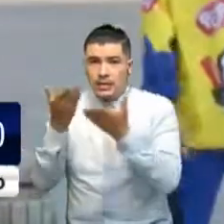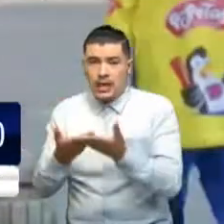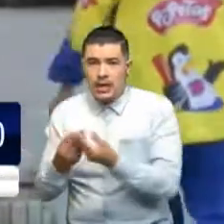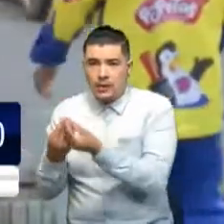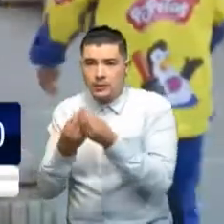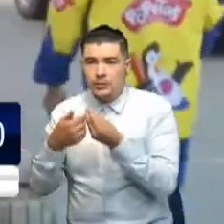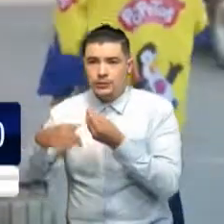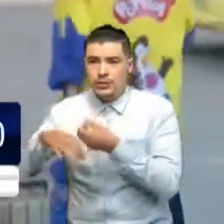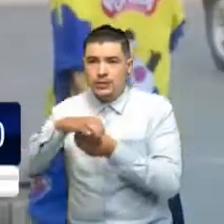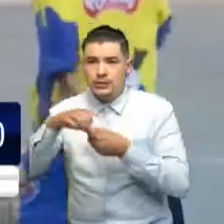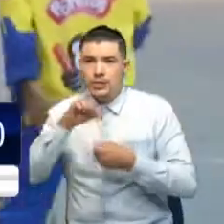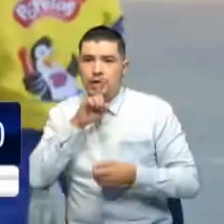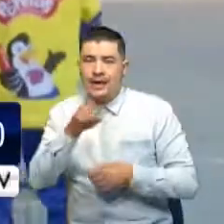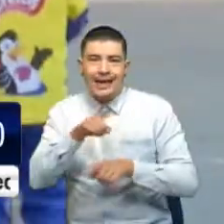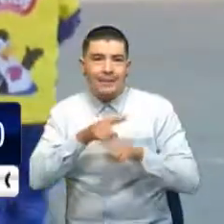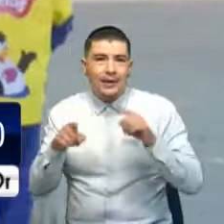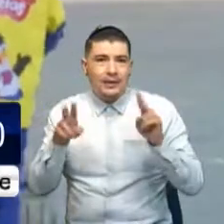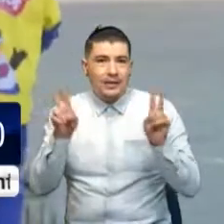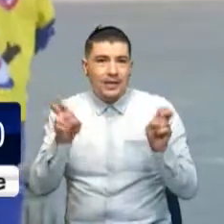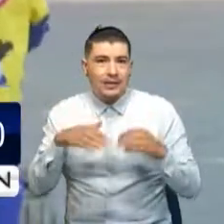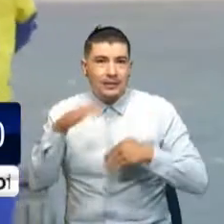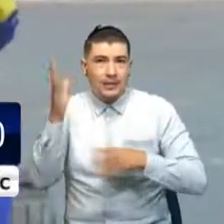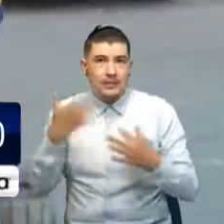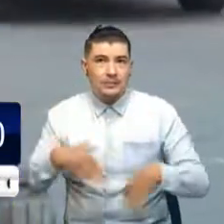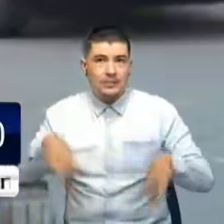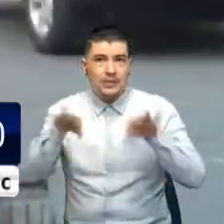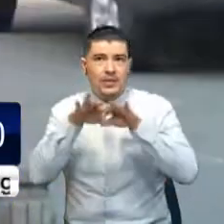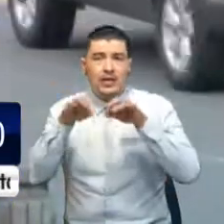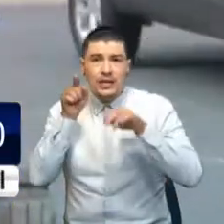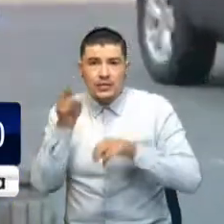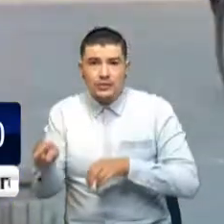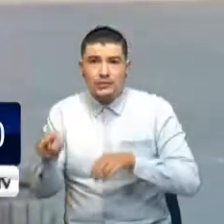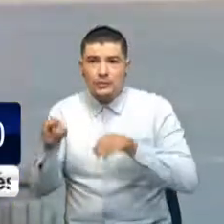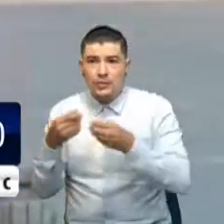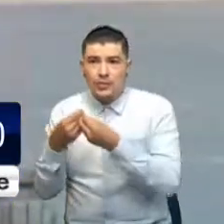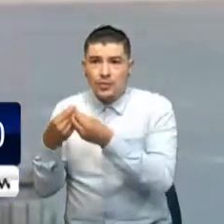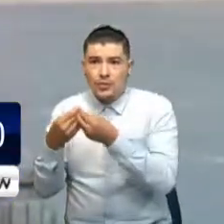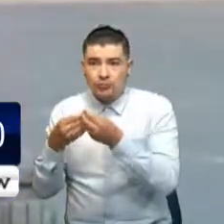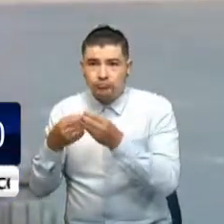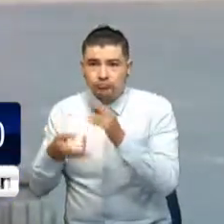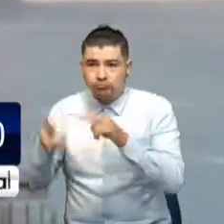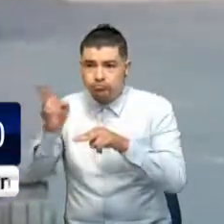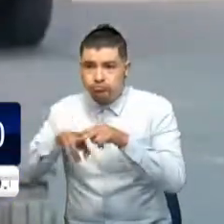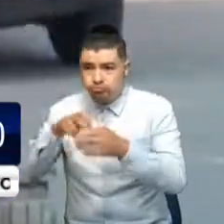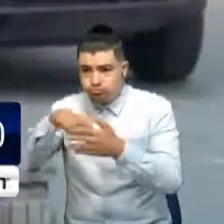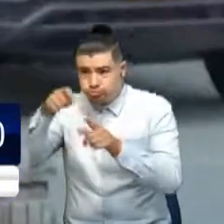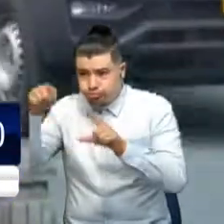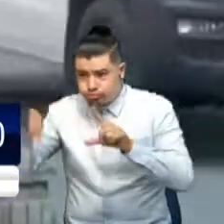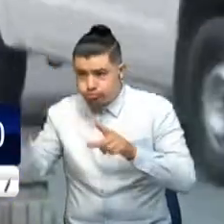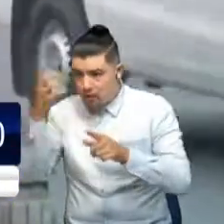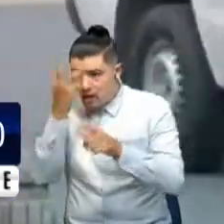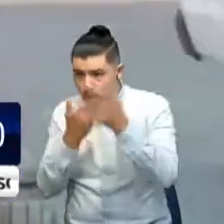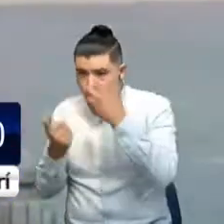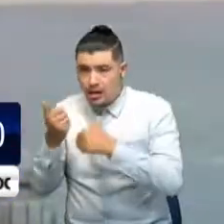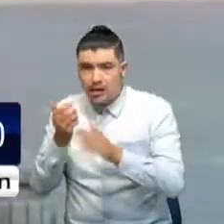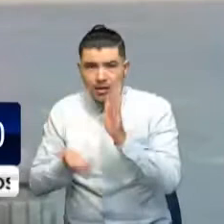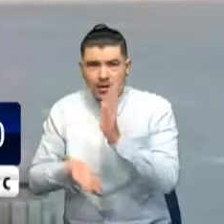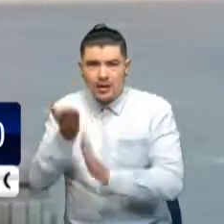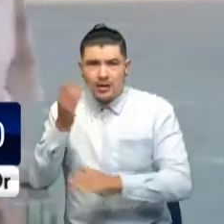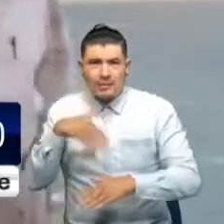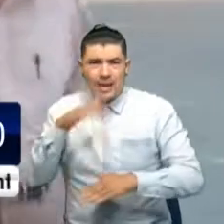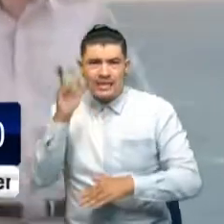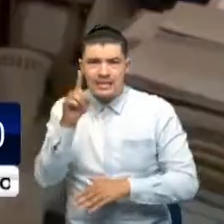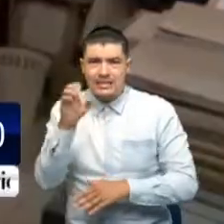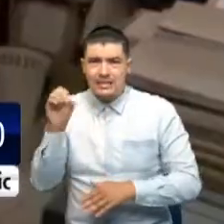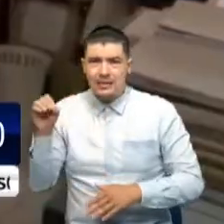de Bucaramanga, pero que lo importante es que se logre anular el avalúo que en la mayoría de los casos está por un